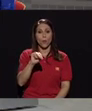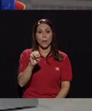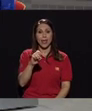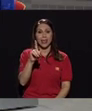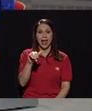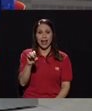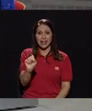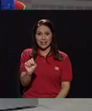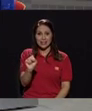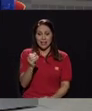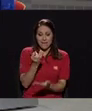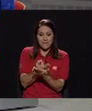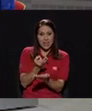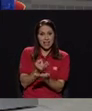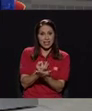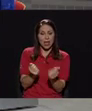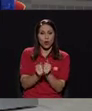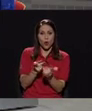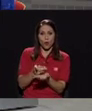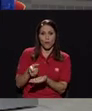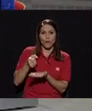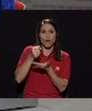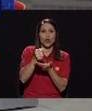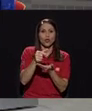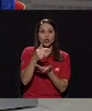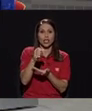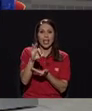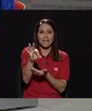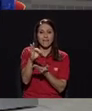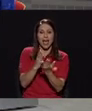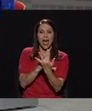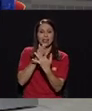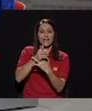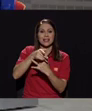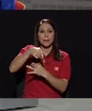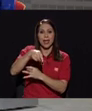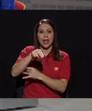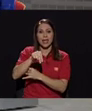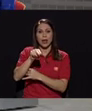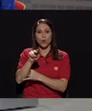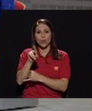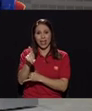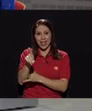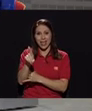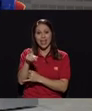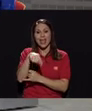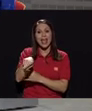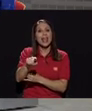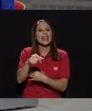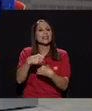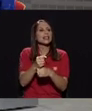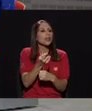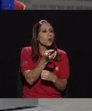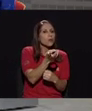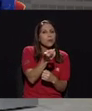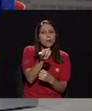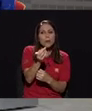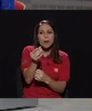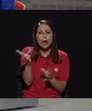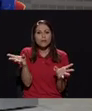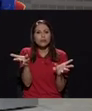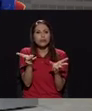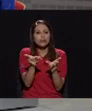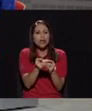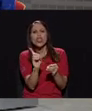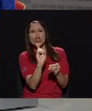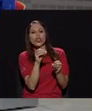financiado por los fondos GEF, a través del PNUD, que está haciendo un inventario y haciendo un mapeo de todos